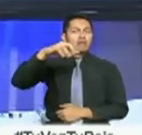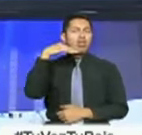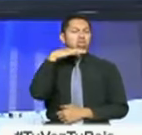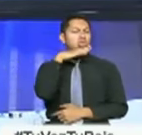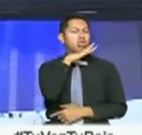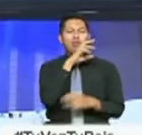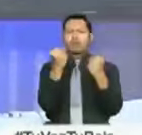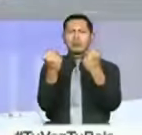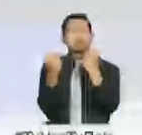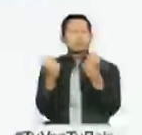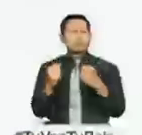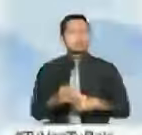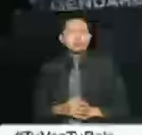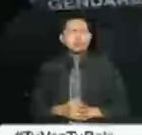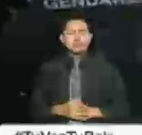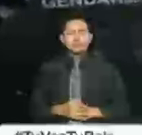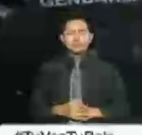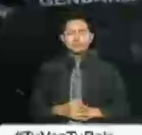infrahumanas.